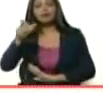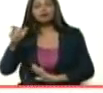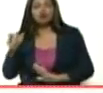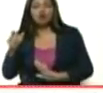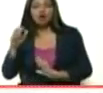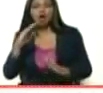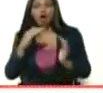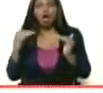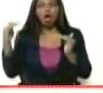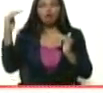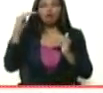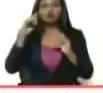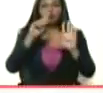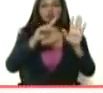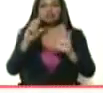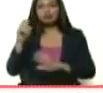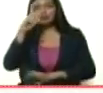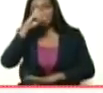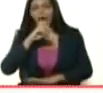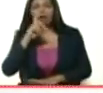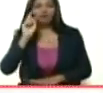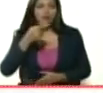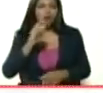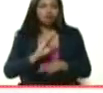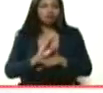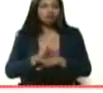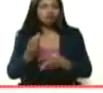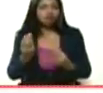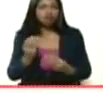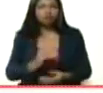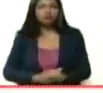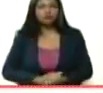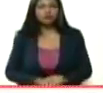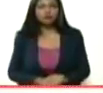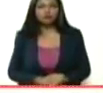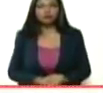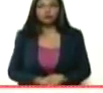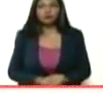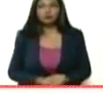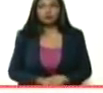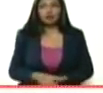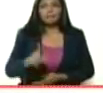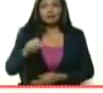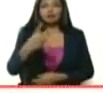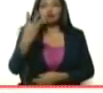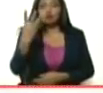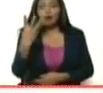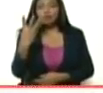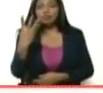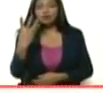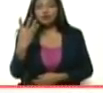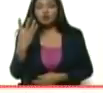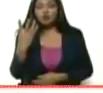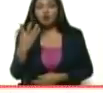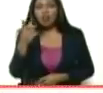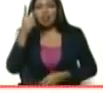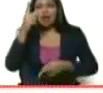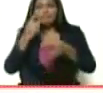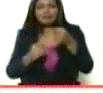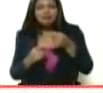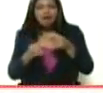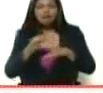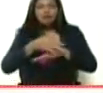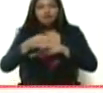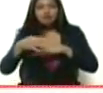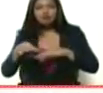mayores de los 60 años. Al momento también, bueno, de esos cuatro casos, el 50% son del